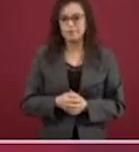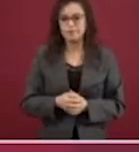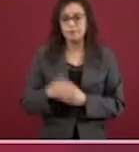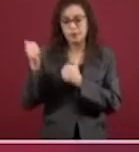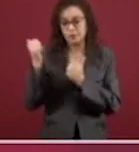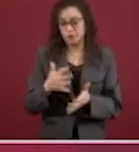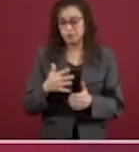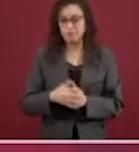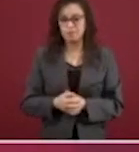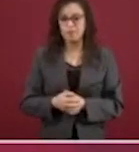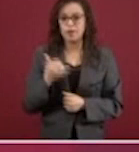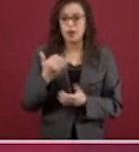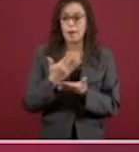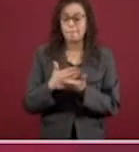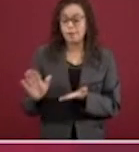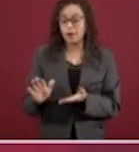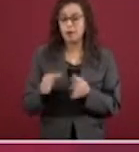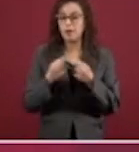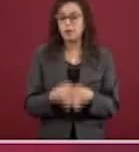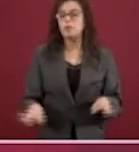acción muy importante de